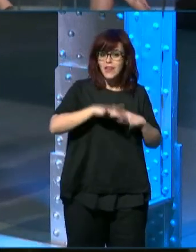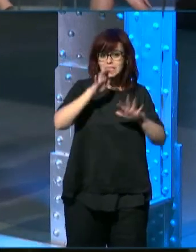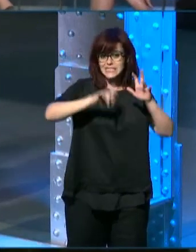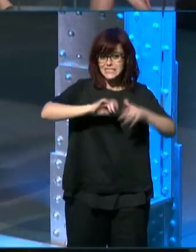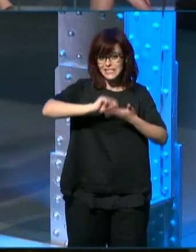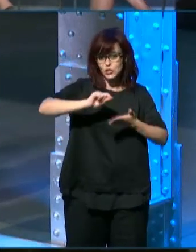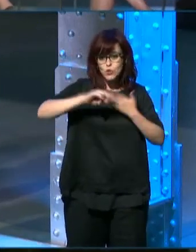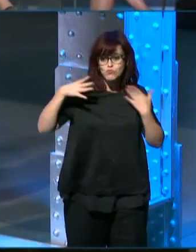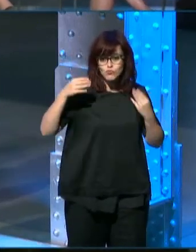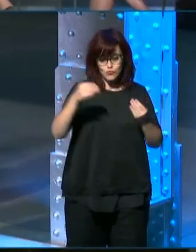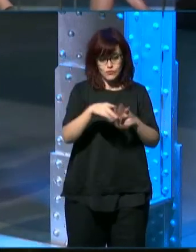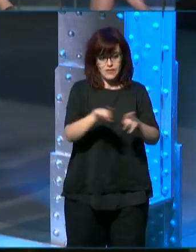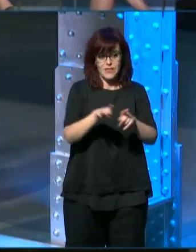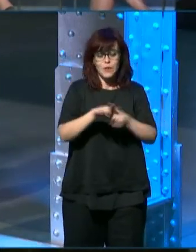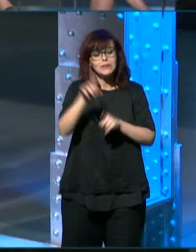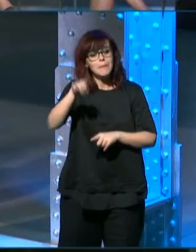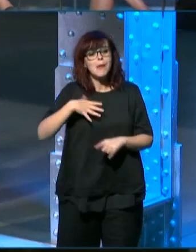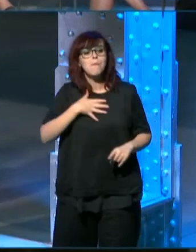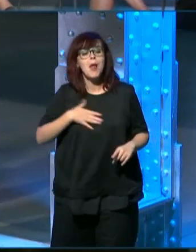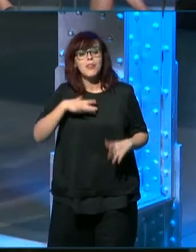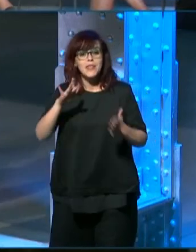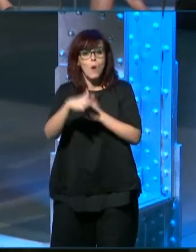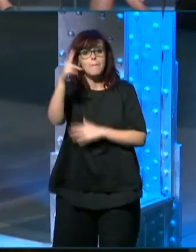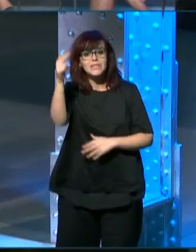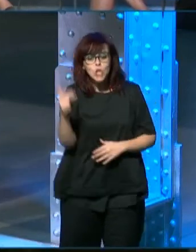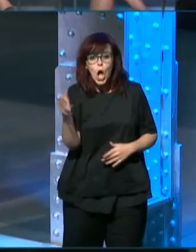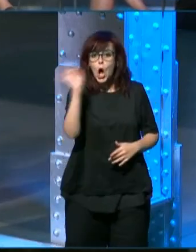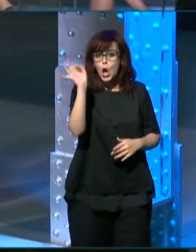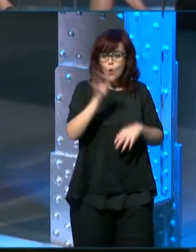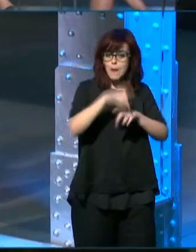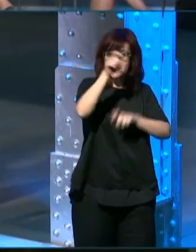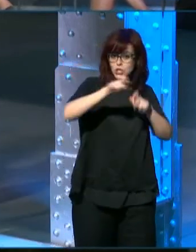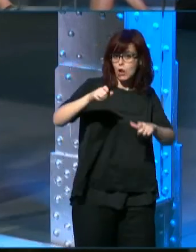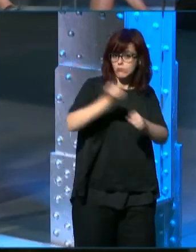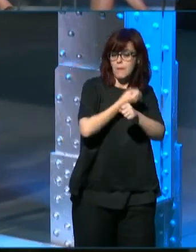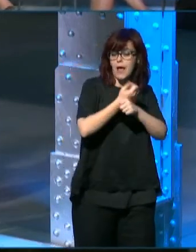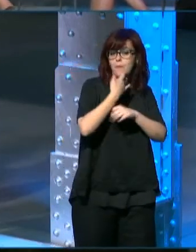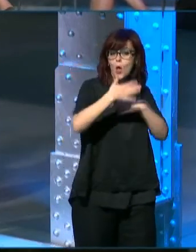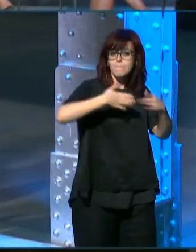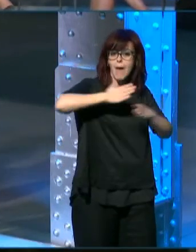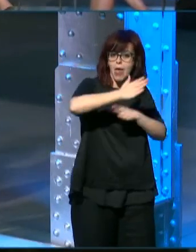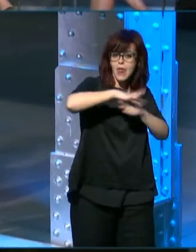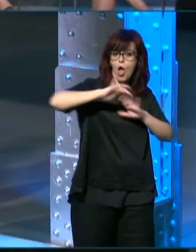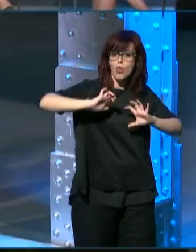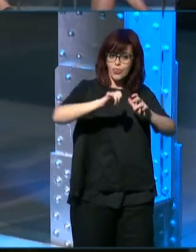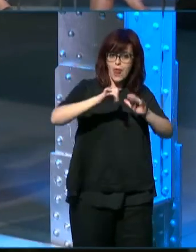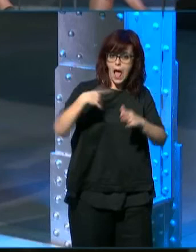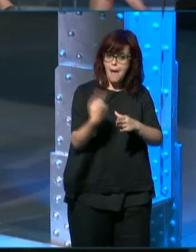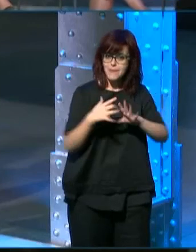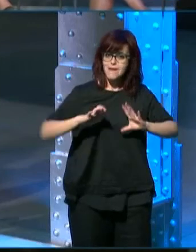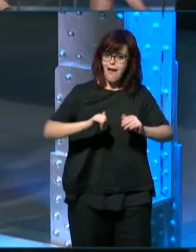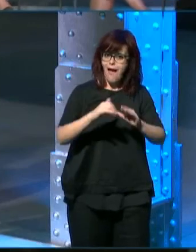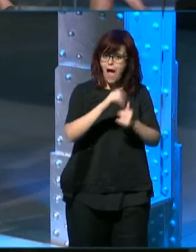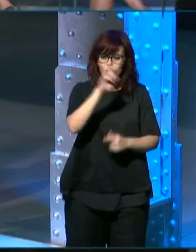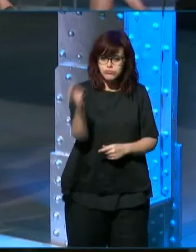escritores, como hay un germen de placer en un pintor o en una persona que trabaja la madera, la cerámica. Hay algo muy